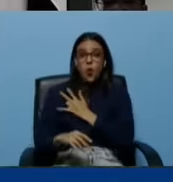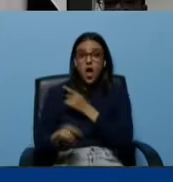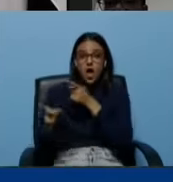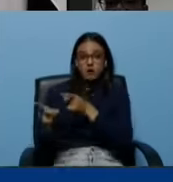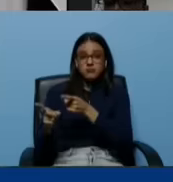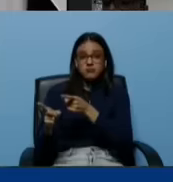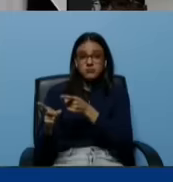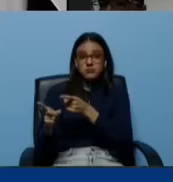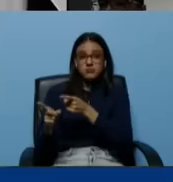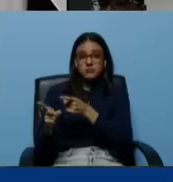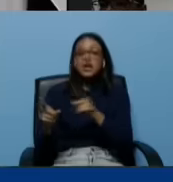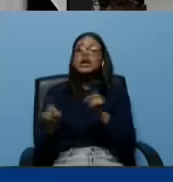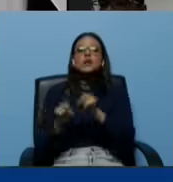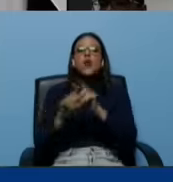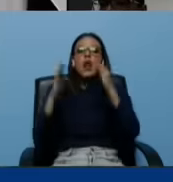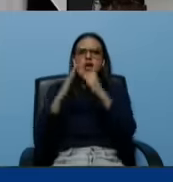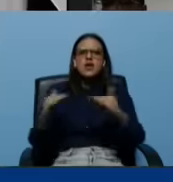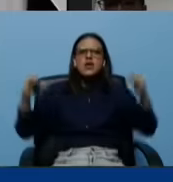no es el gigante bueno,